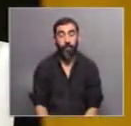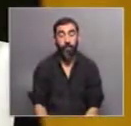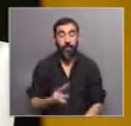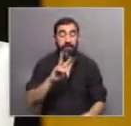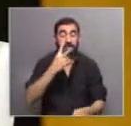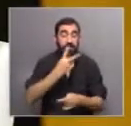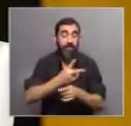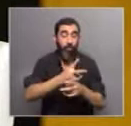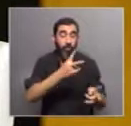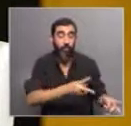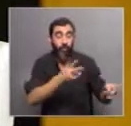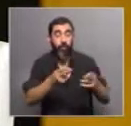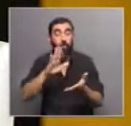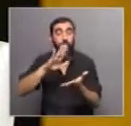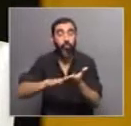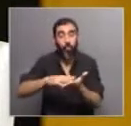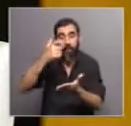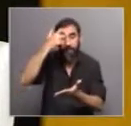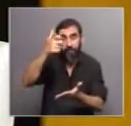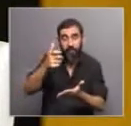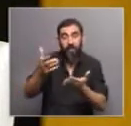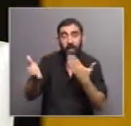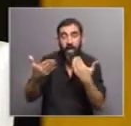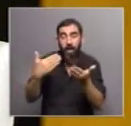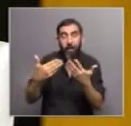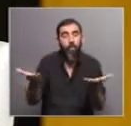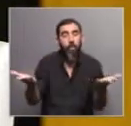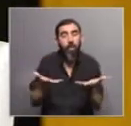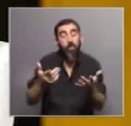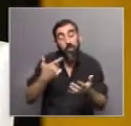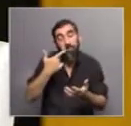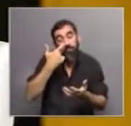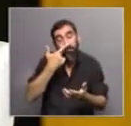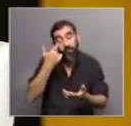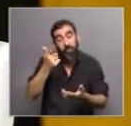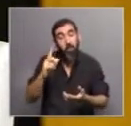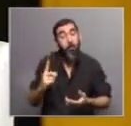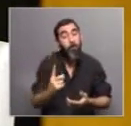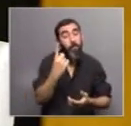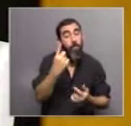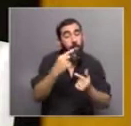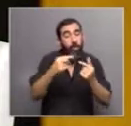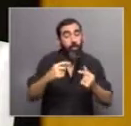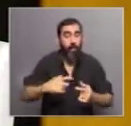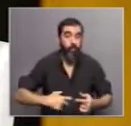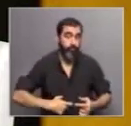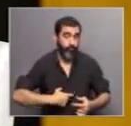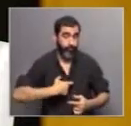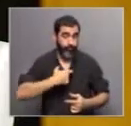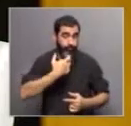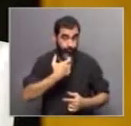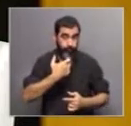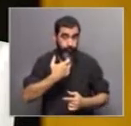Segundo segmento de Sobre Ciencia vamos a conversar. Es interesante, ¿no? Fue el primer elemento de calefacción al